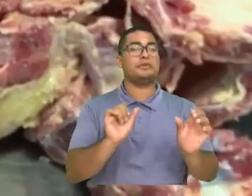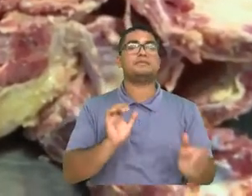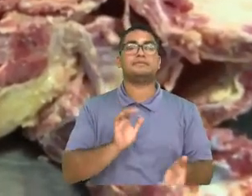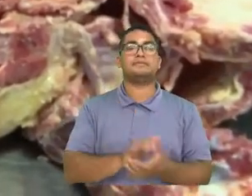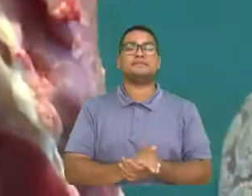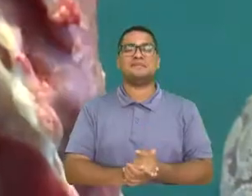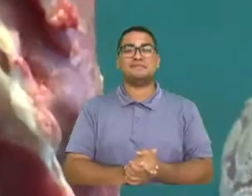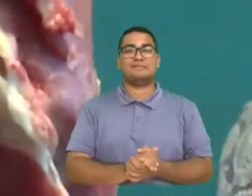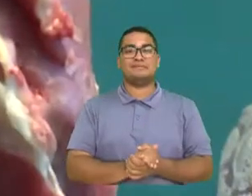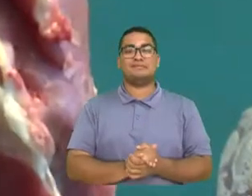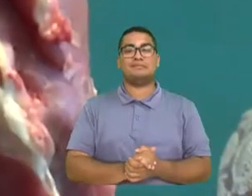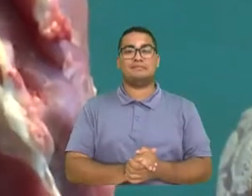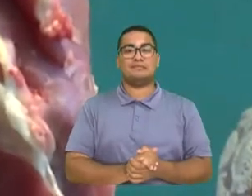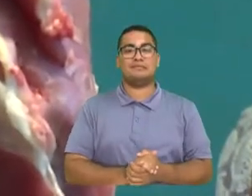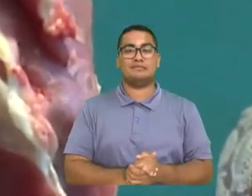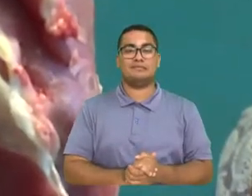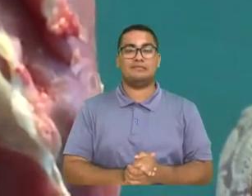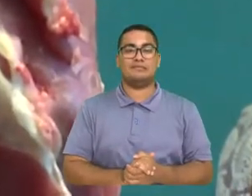dando.